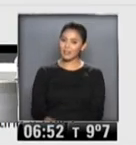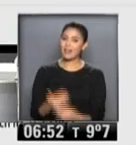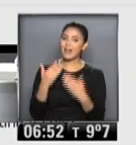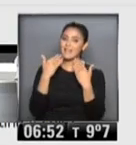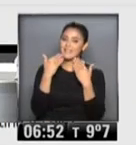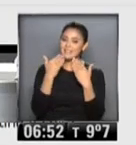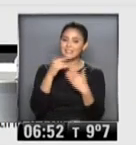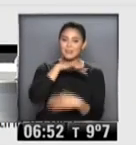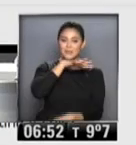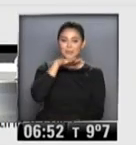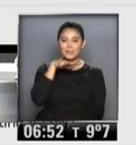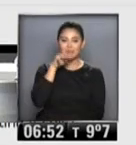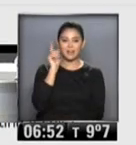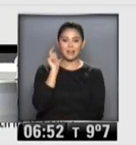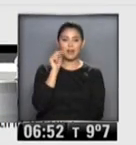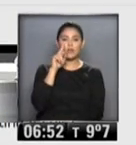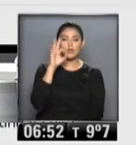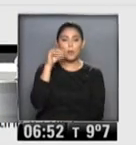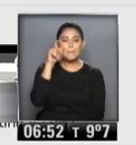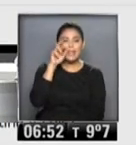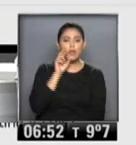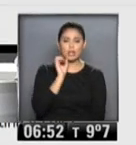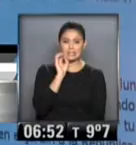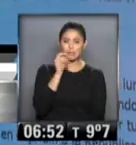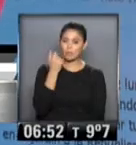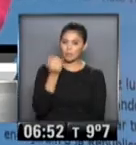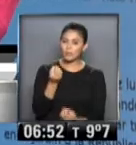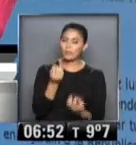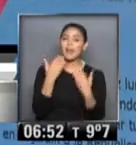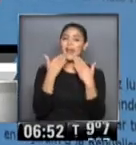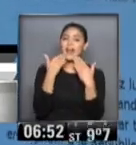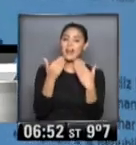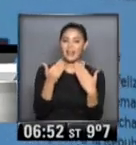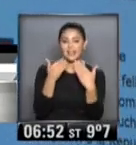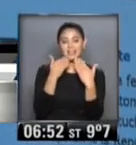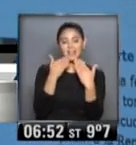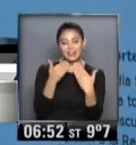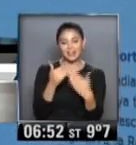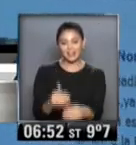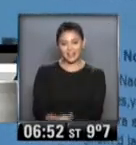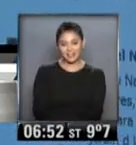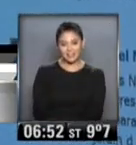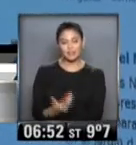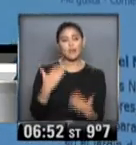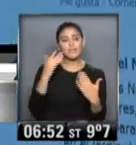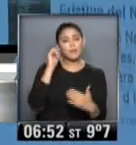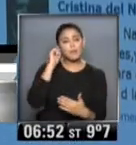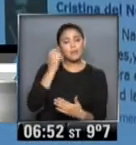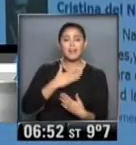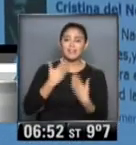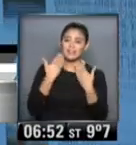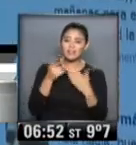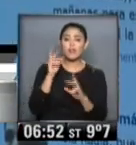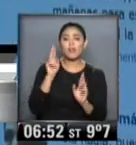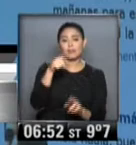hey, Agus Romero, Romero. Muchísimas gracias, mi amor, gracias, por el feliz cumpleaños y que estés